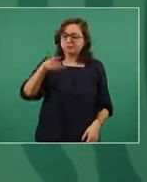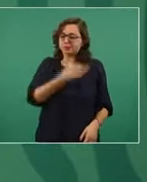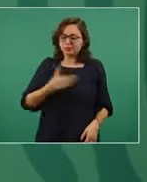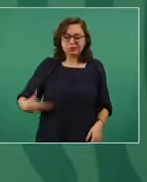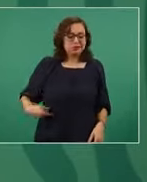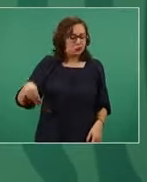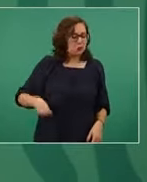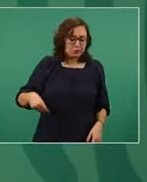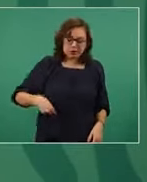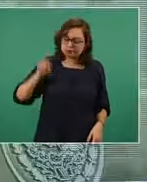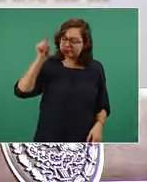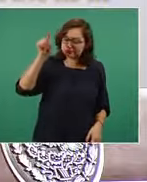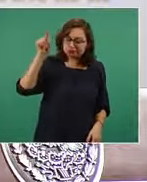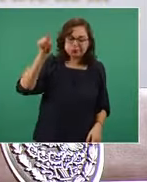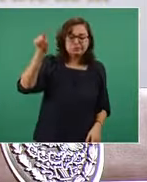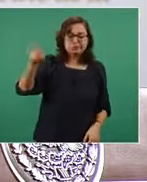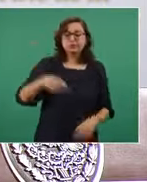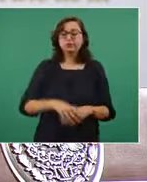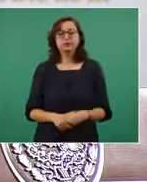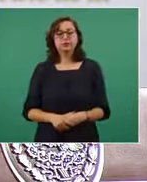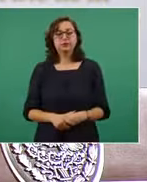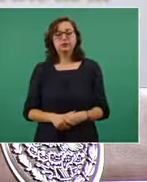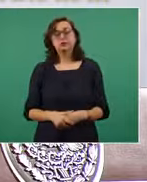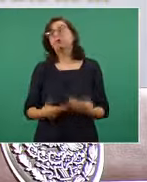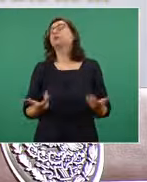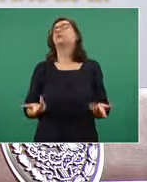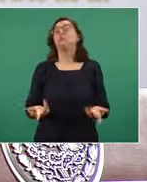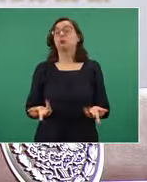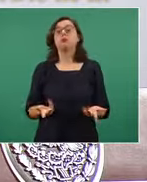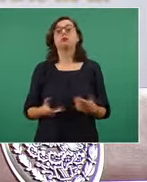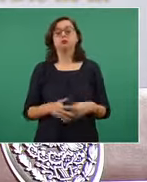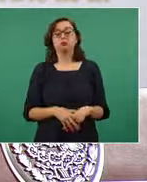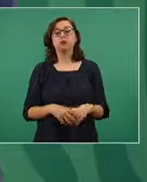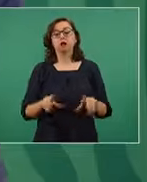del culpable. Pero claro, López Dóriga, Aguilar Camín,